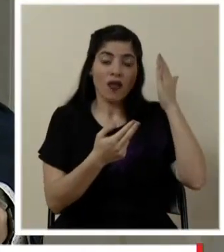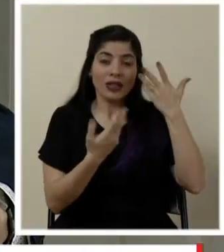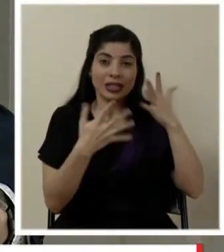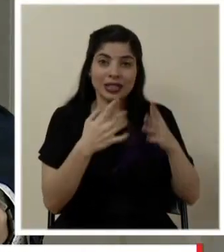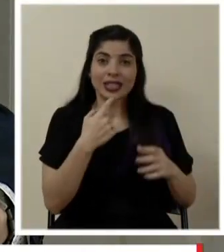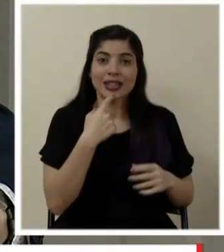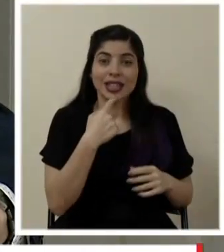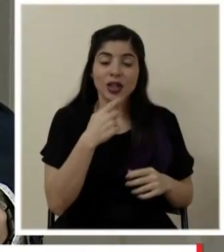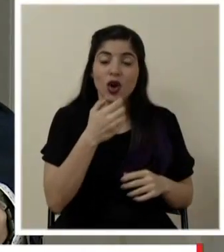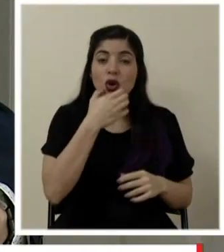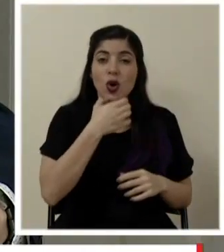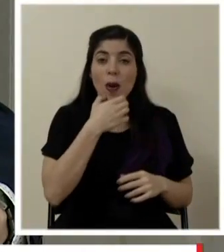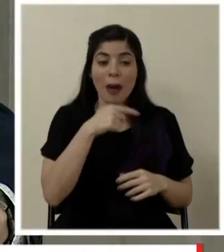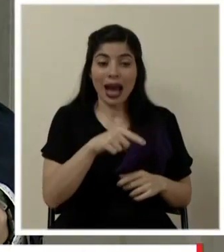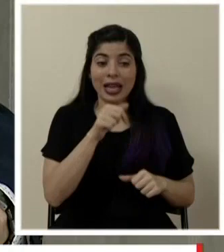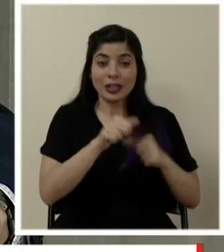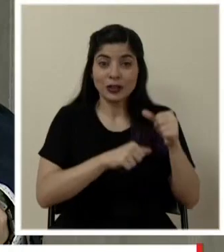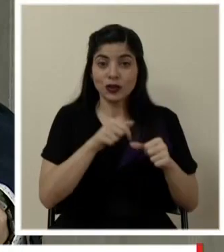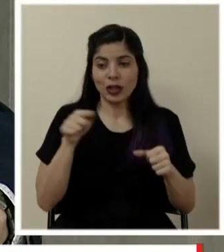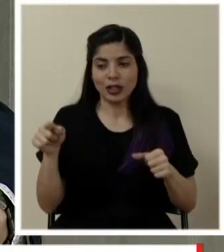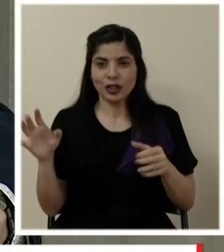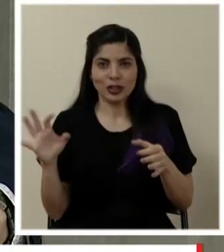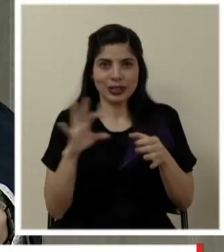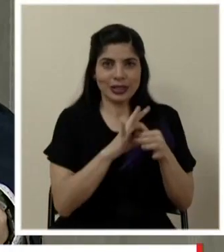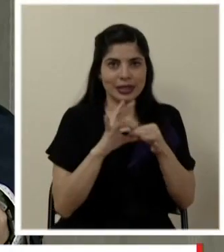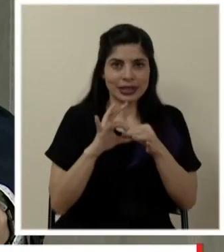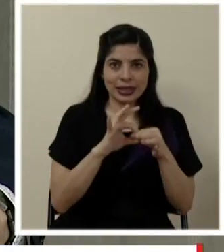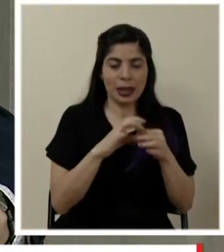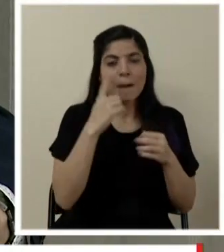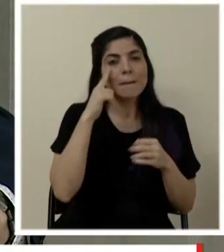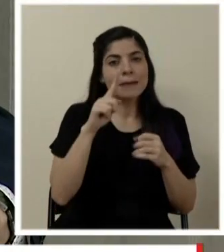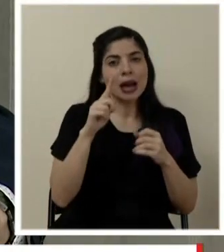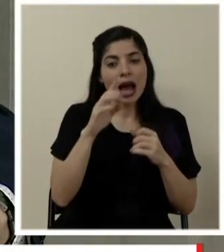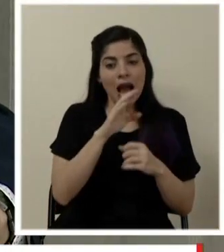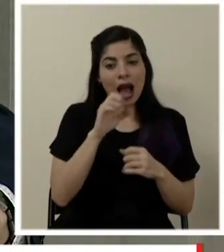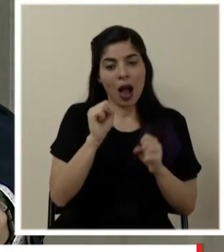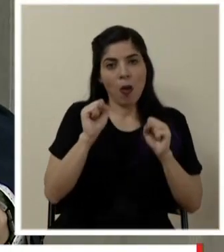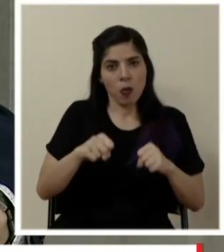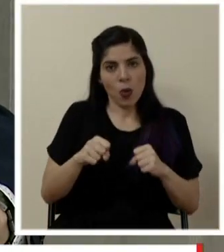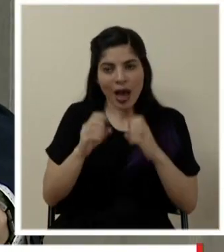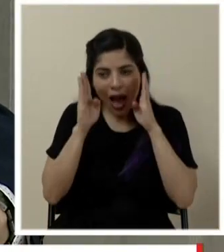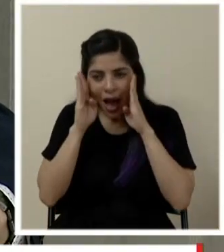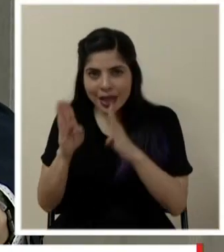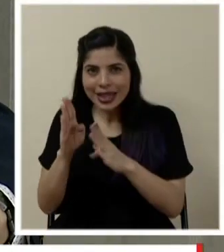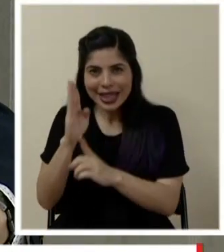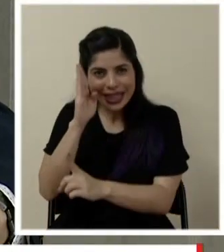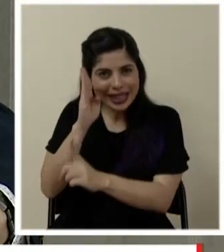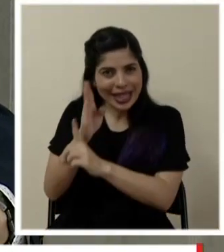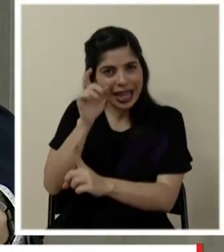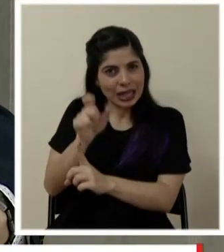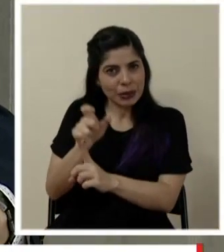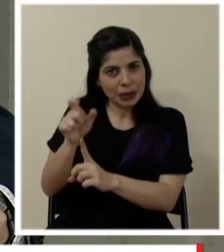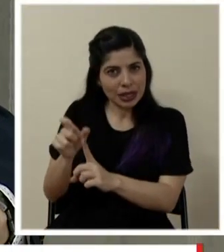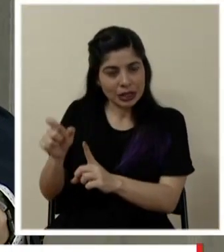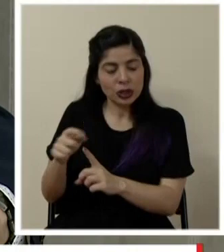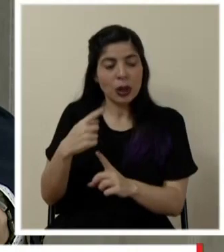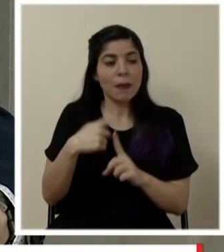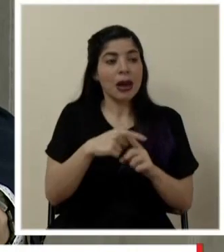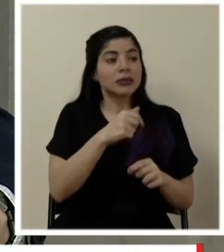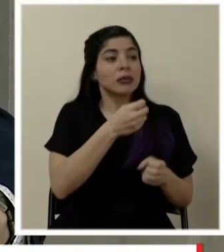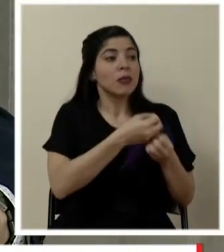anteriores, don Román, sobre la asistencia directa de la Caja a esta población, los esfuerzos en